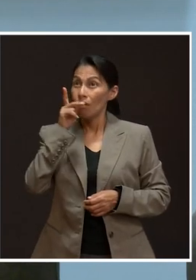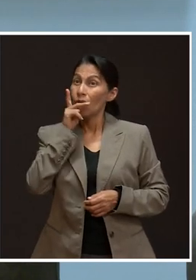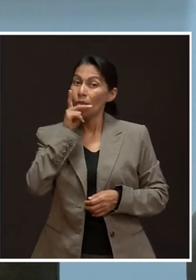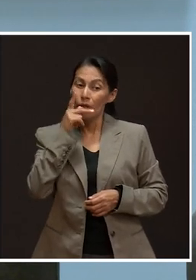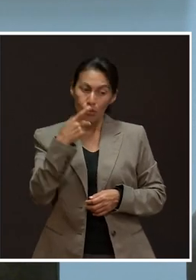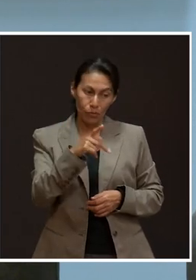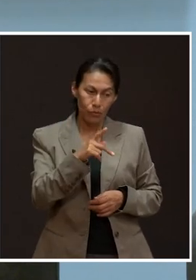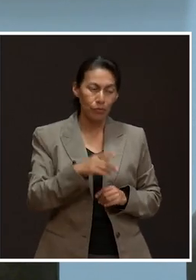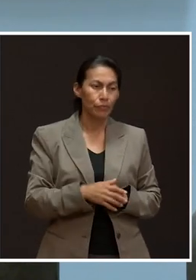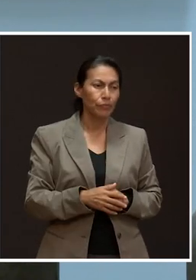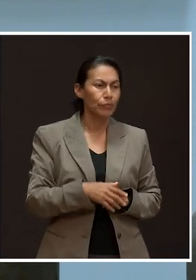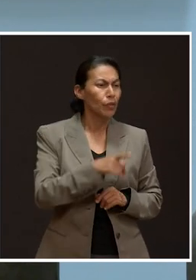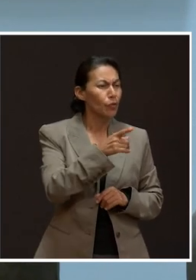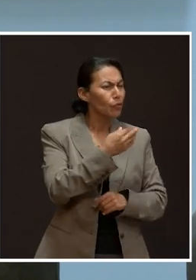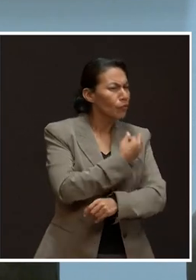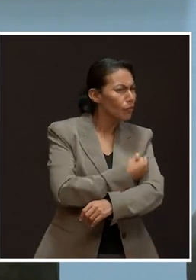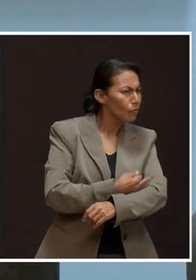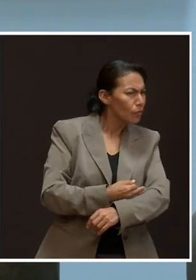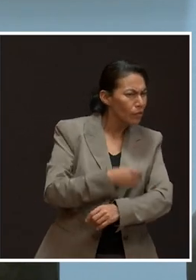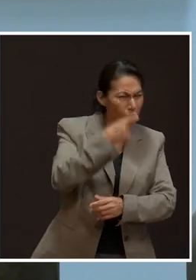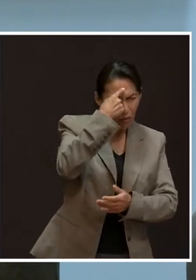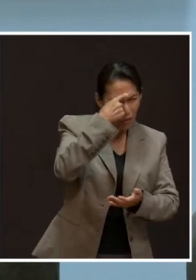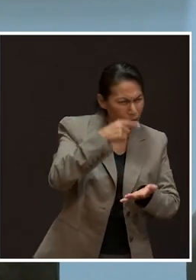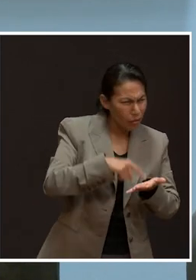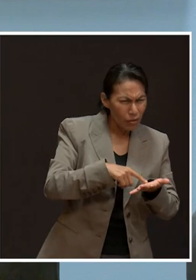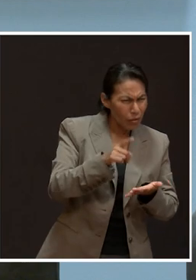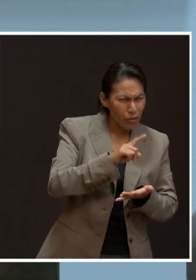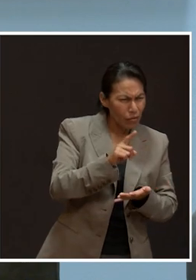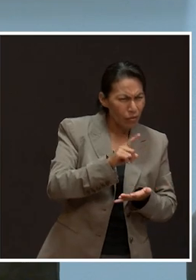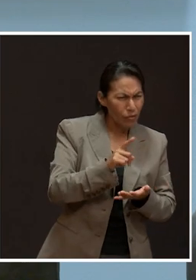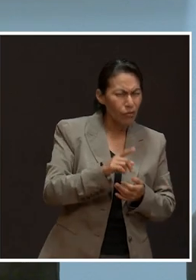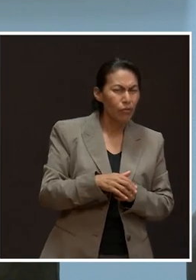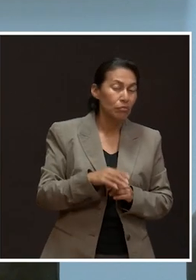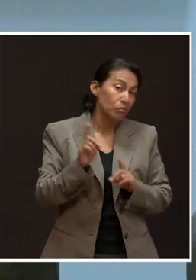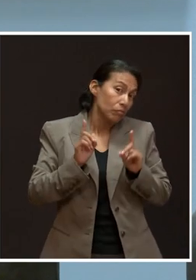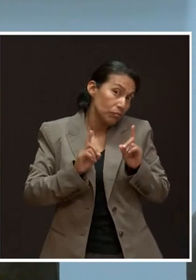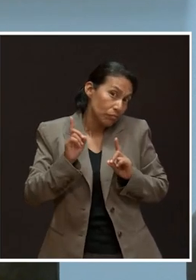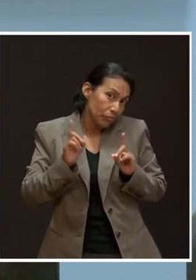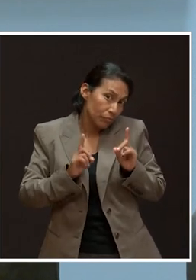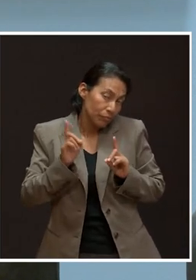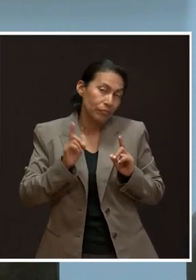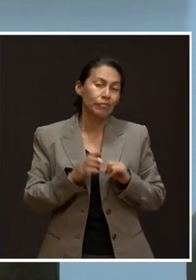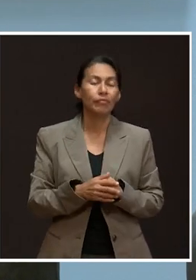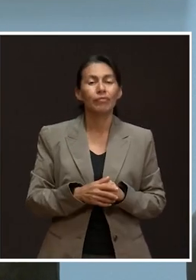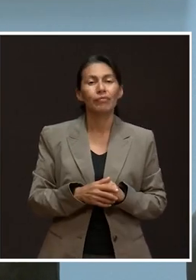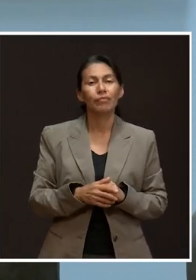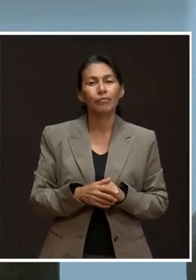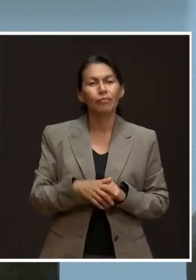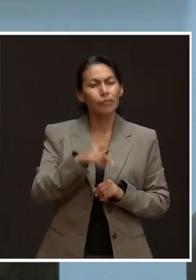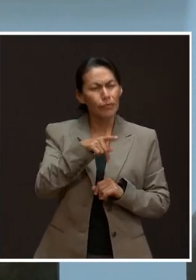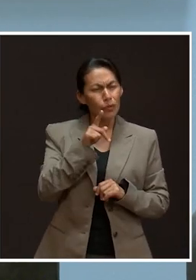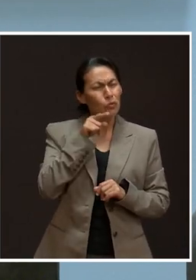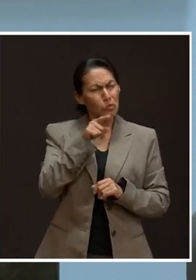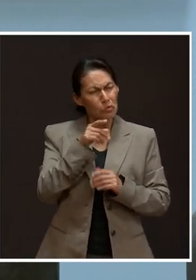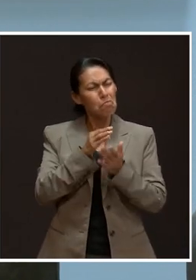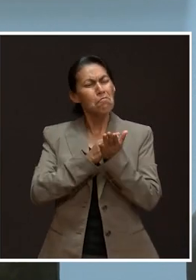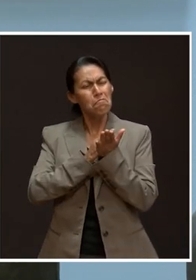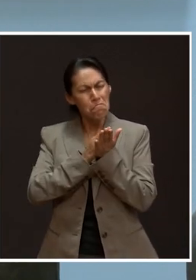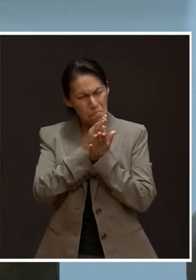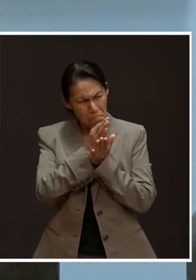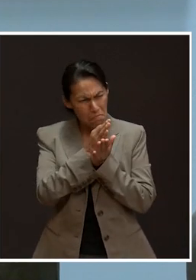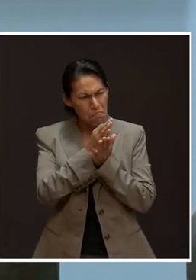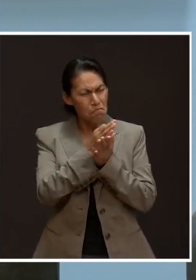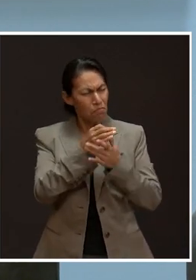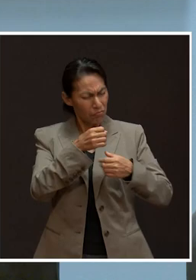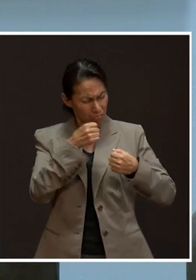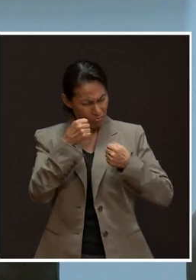Sí. Quizás los miembros de tu familia no crean tanto en ese Dios que tú crees, pero mantente